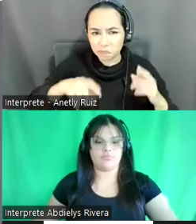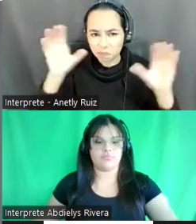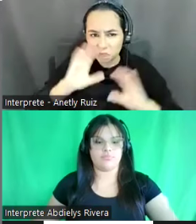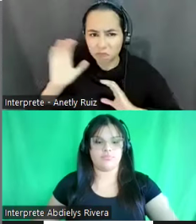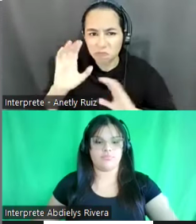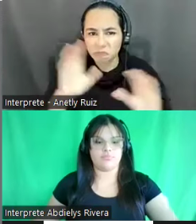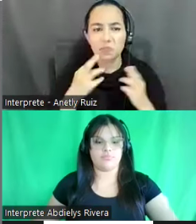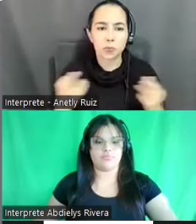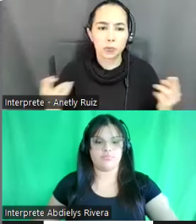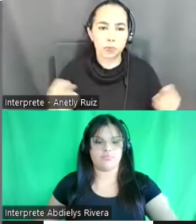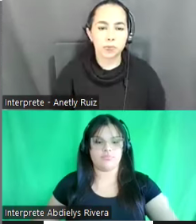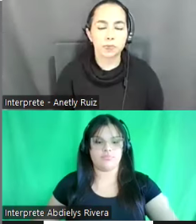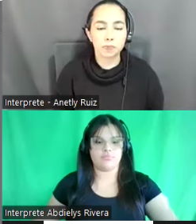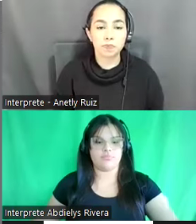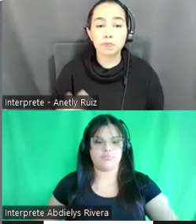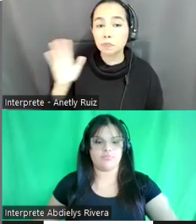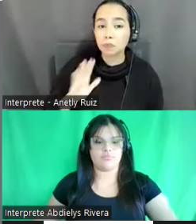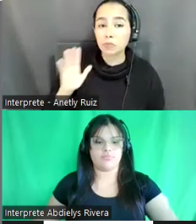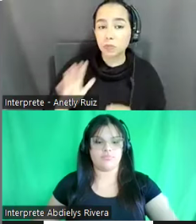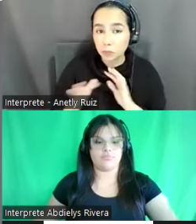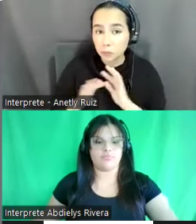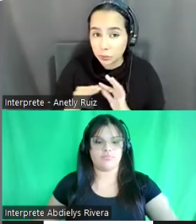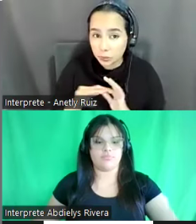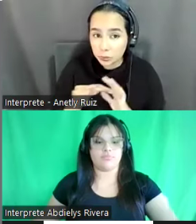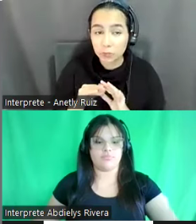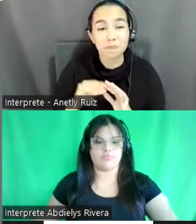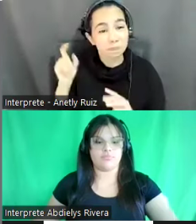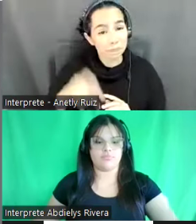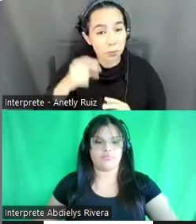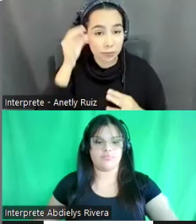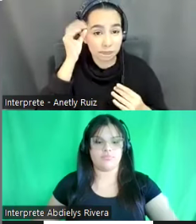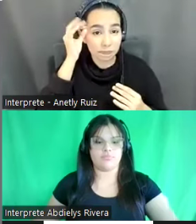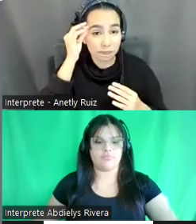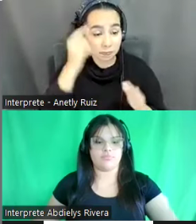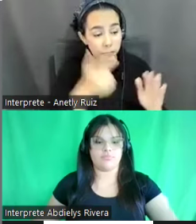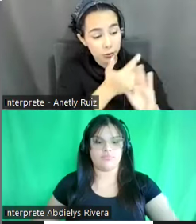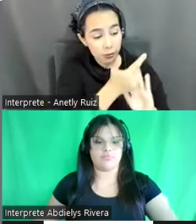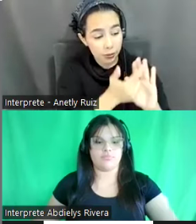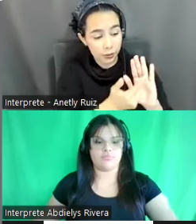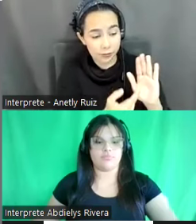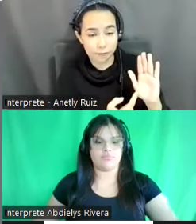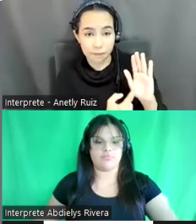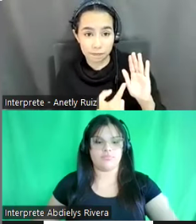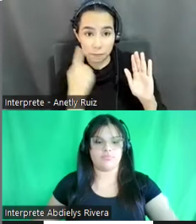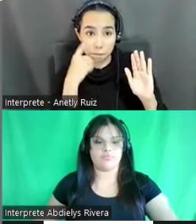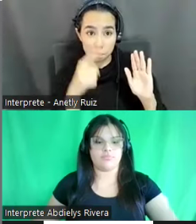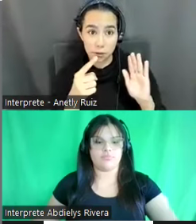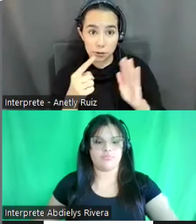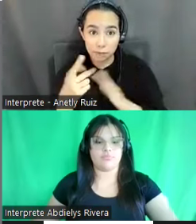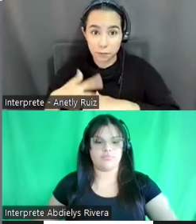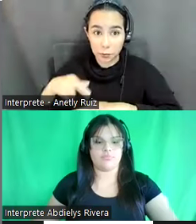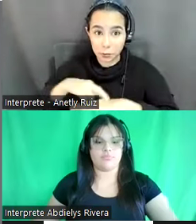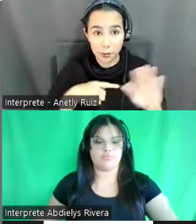En términos, ¿verdad? Lo había mencionado anteriormente, pero es algo que hay que considerar, es que la fiscalización en torno a la regulación existente en Puerto Rico se debe